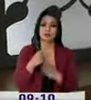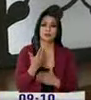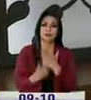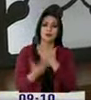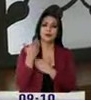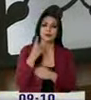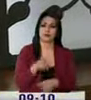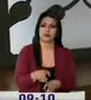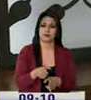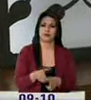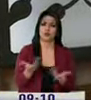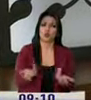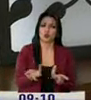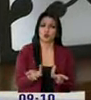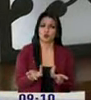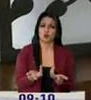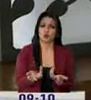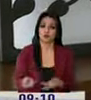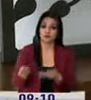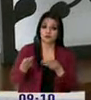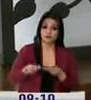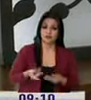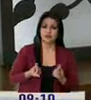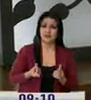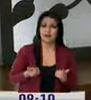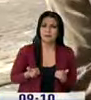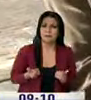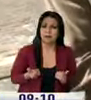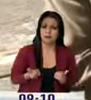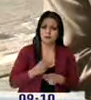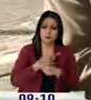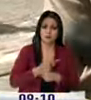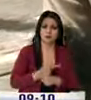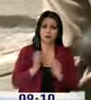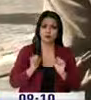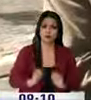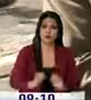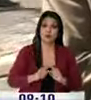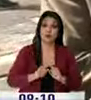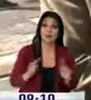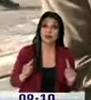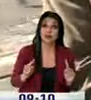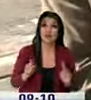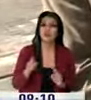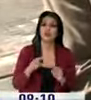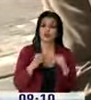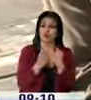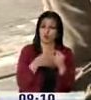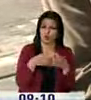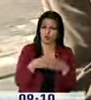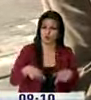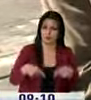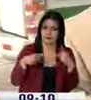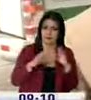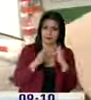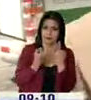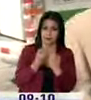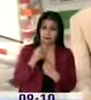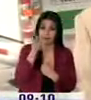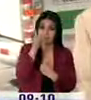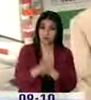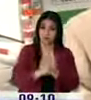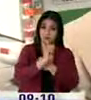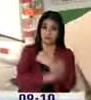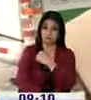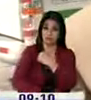antes, un espacio donde nos entreguen inmediatamente medidas de amparo. Sin embargo, Larco resalta que para reducir la impunidad no